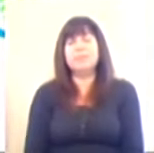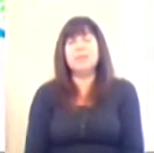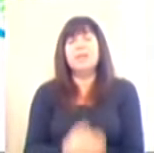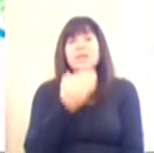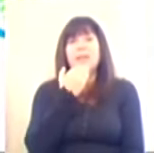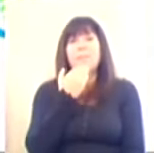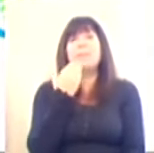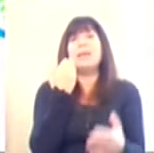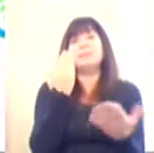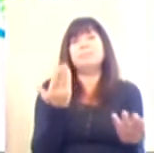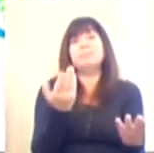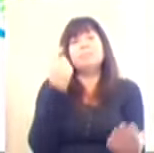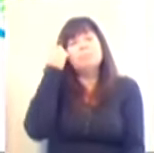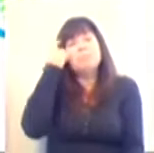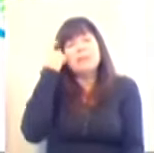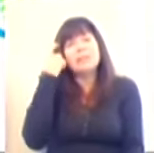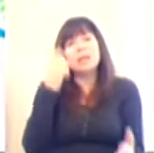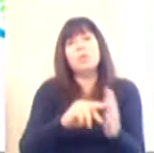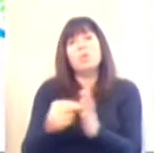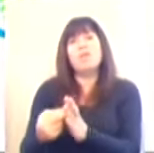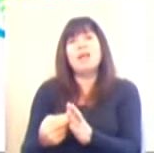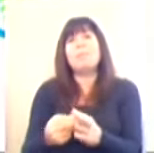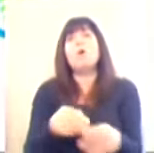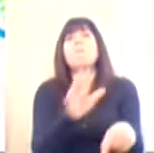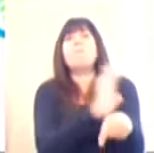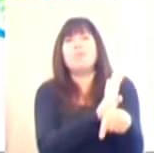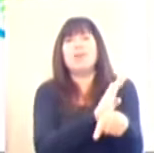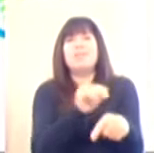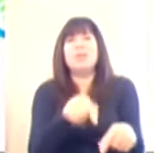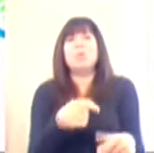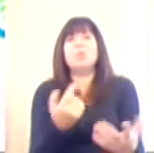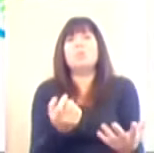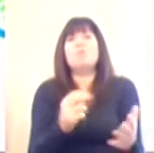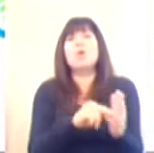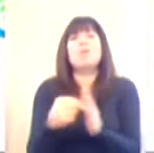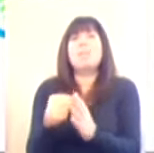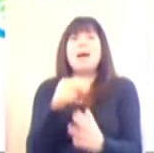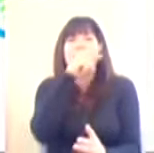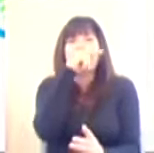la contingencia de una crisis respiratoria como es el COVID-19,